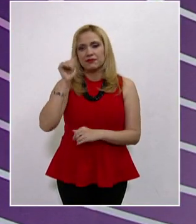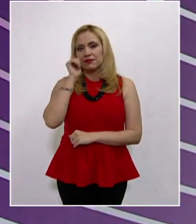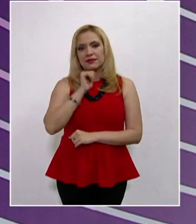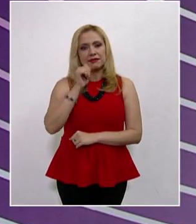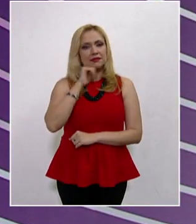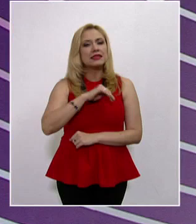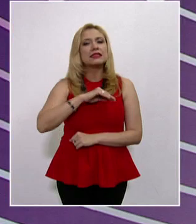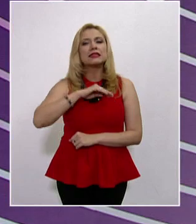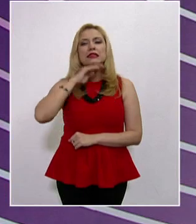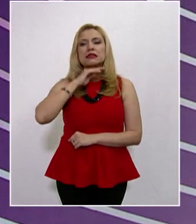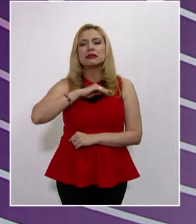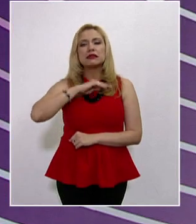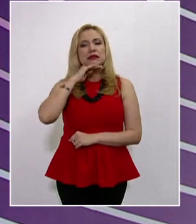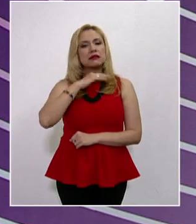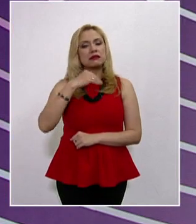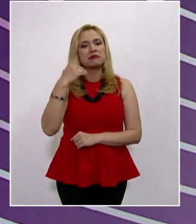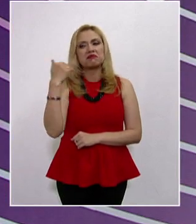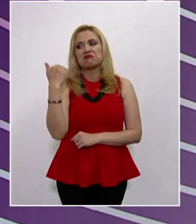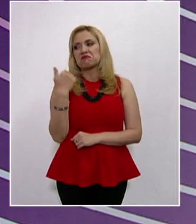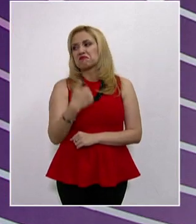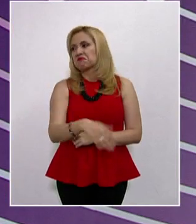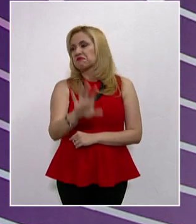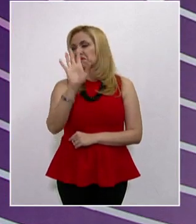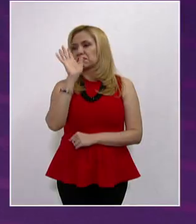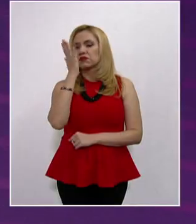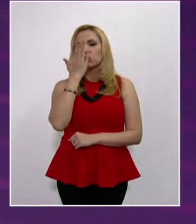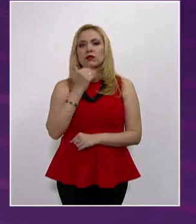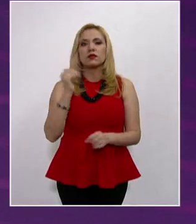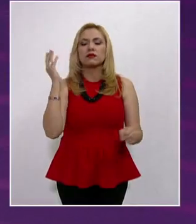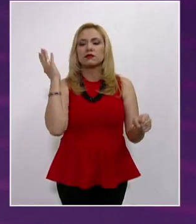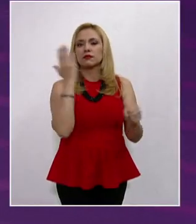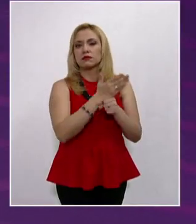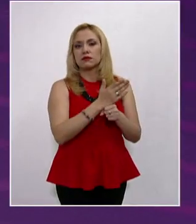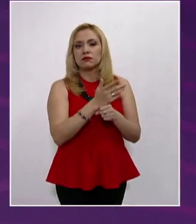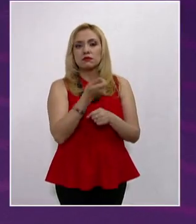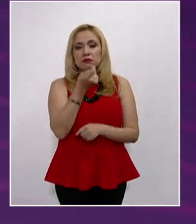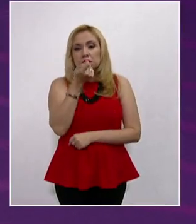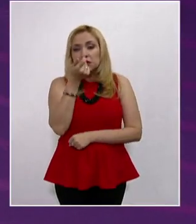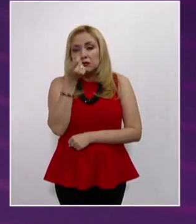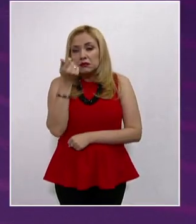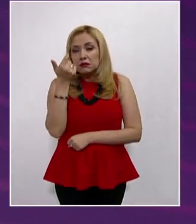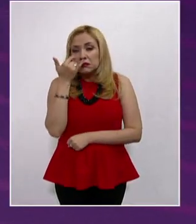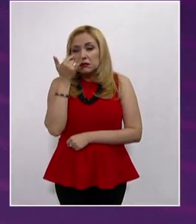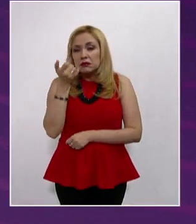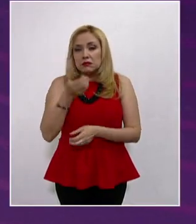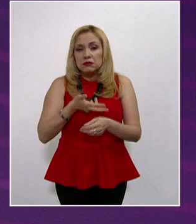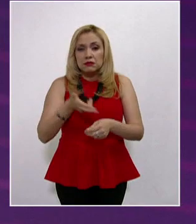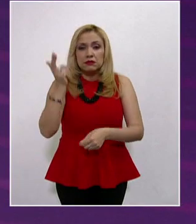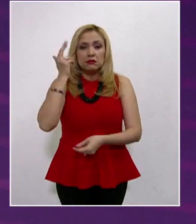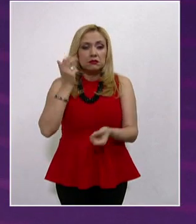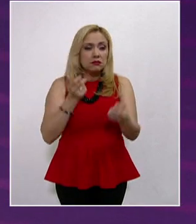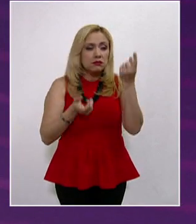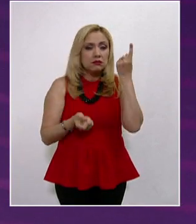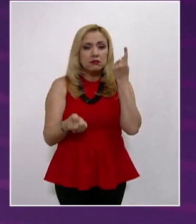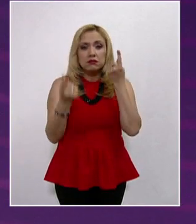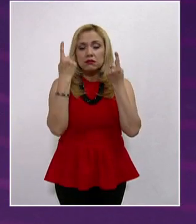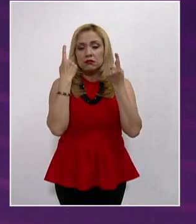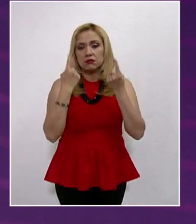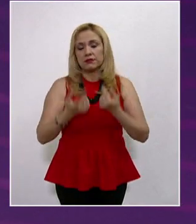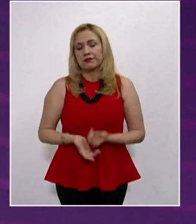la impunidad era casi que una regla, ¿no? Hay pocos casos en los que podemos hacer la